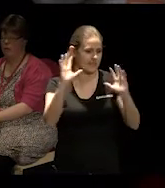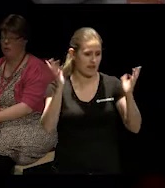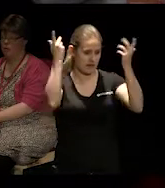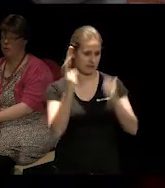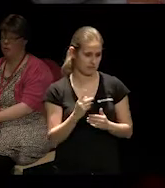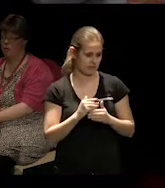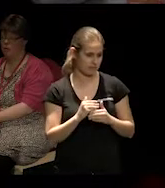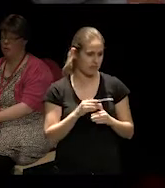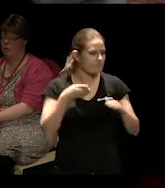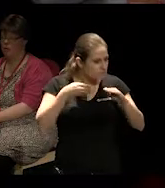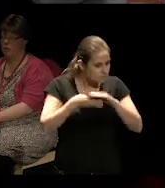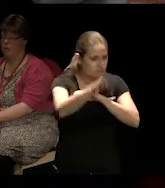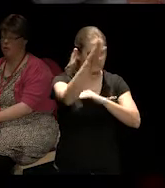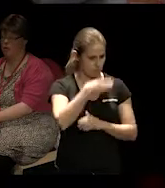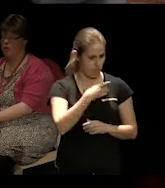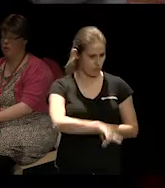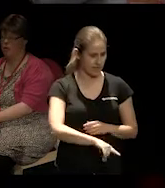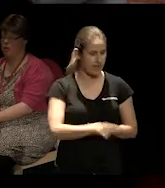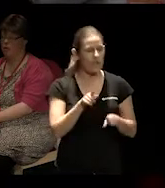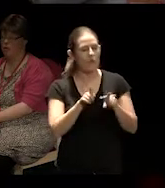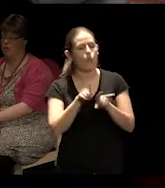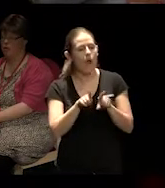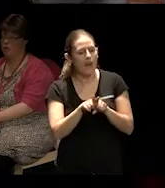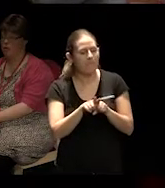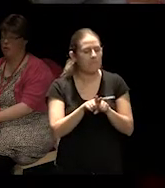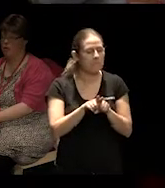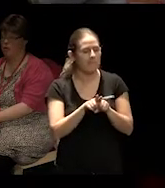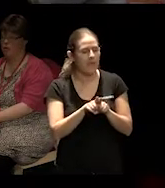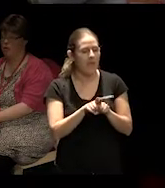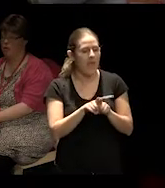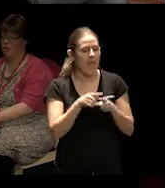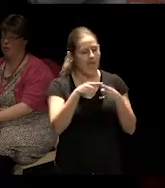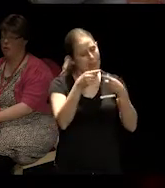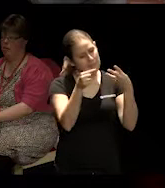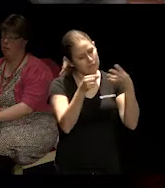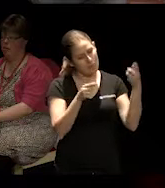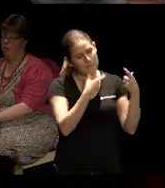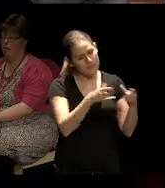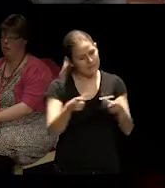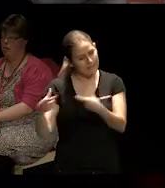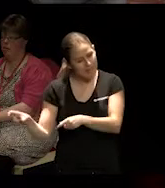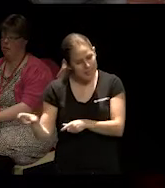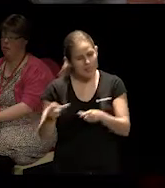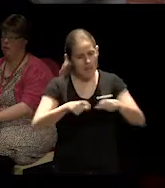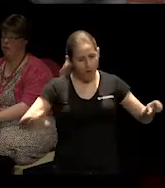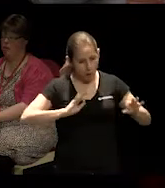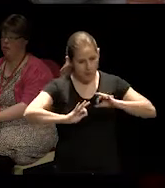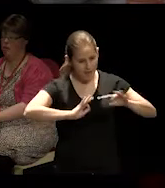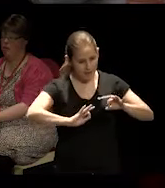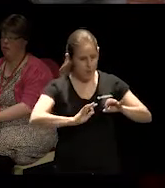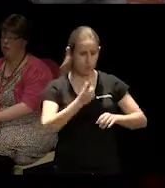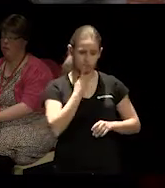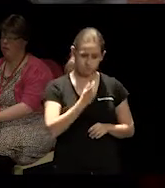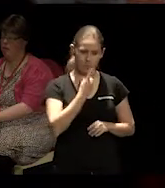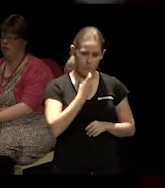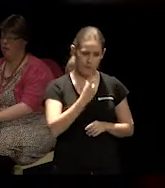la problemática de entender ciertos elementos complejos de la obra o ciertos discursos complejos, el